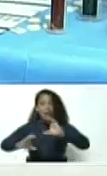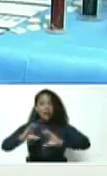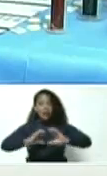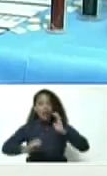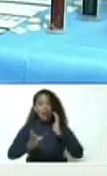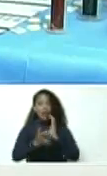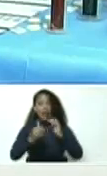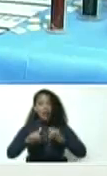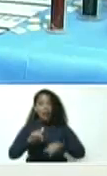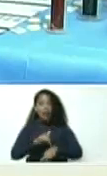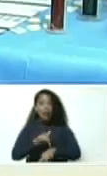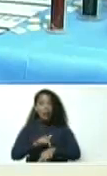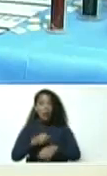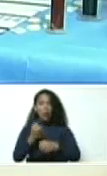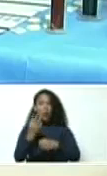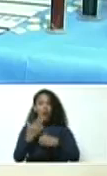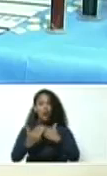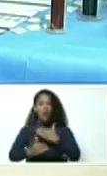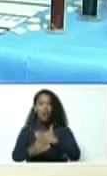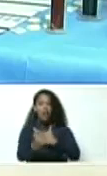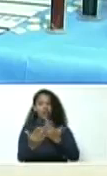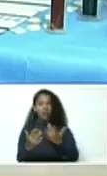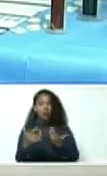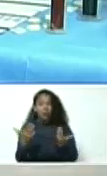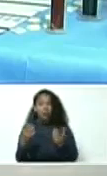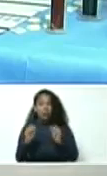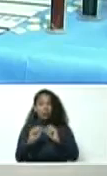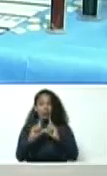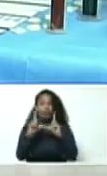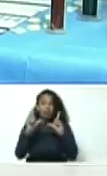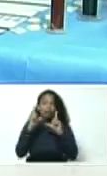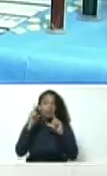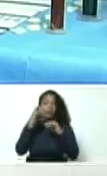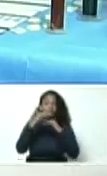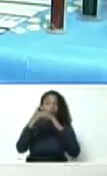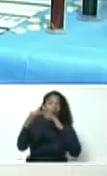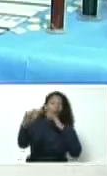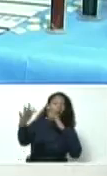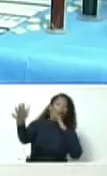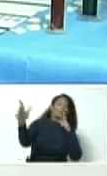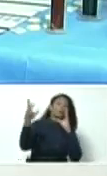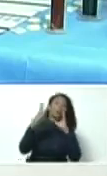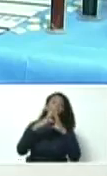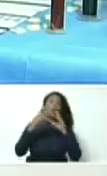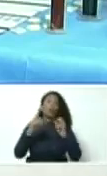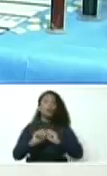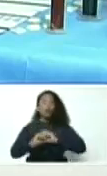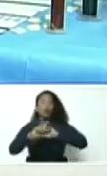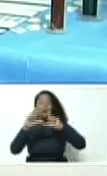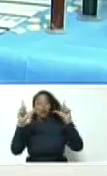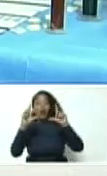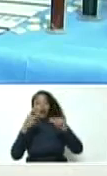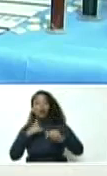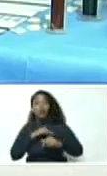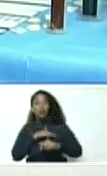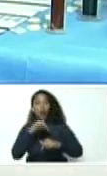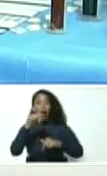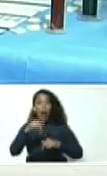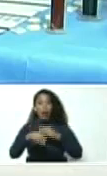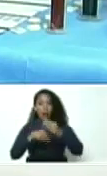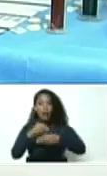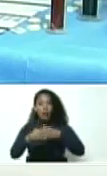en este tiempo? ¿Cuánto va avanzando? Bueno, increíble, se pierde de vista todos los descubrimientos diarios. Y nosotros estamos haciendo